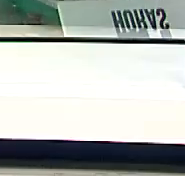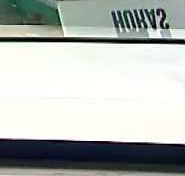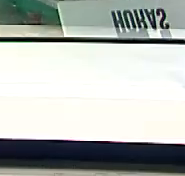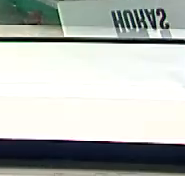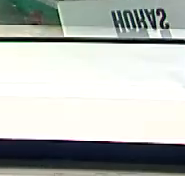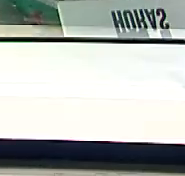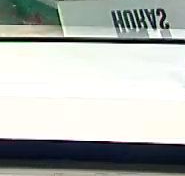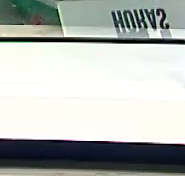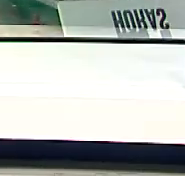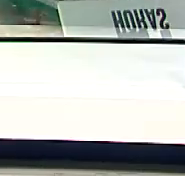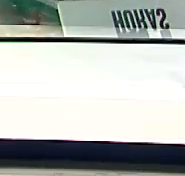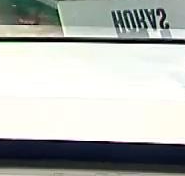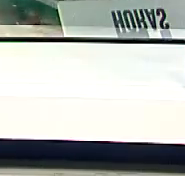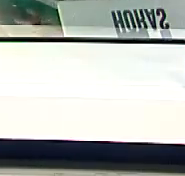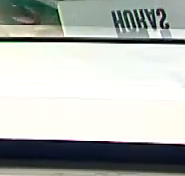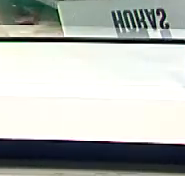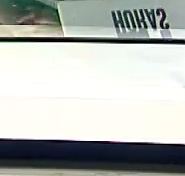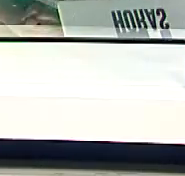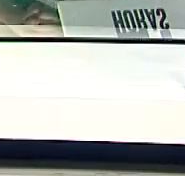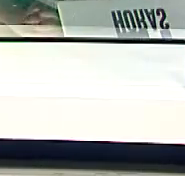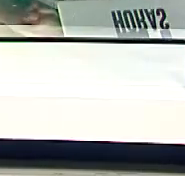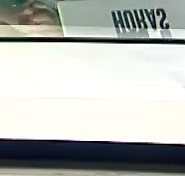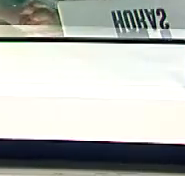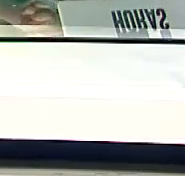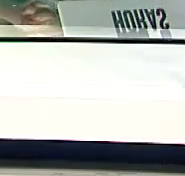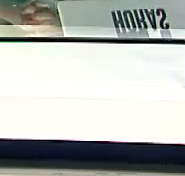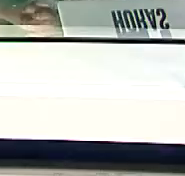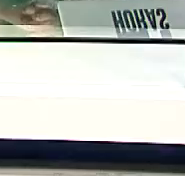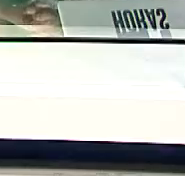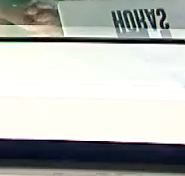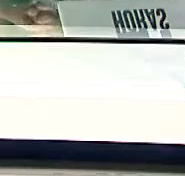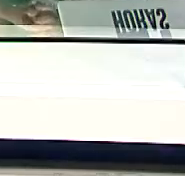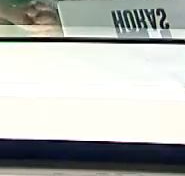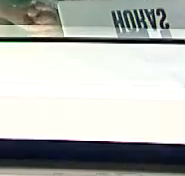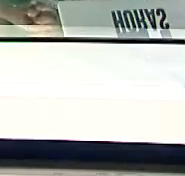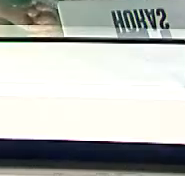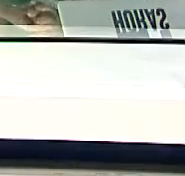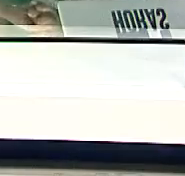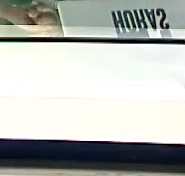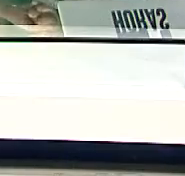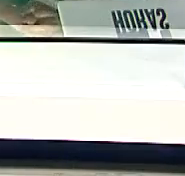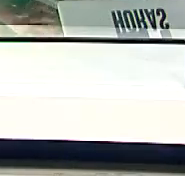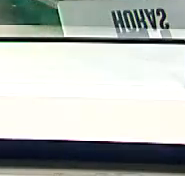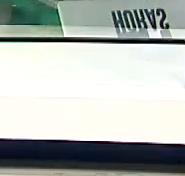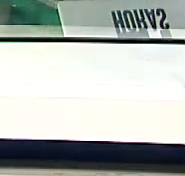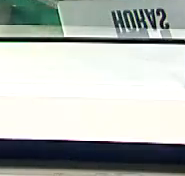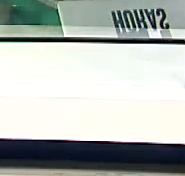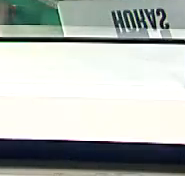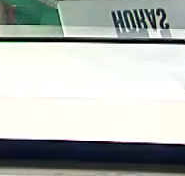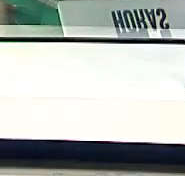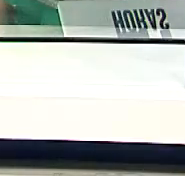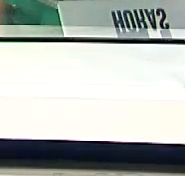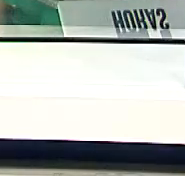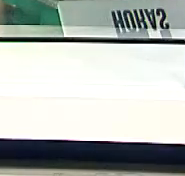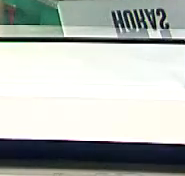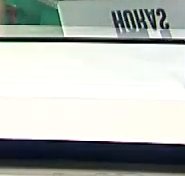las actividades que tienen pendientes. Y hoy nos acompaña una mañana soleada también en la capital, así que bueno, aprovechar porque en la tarde, ya